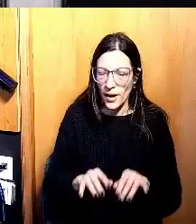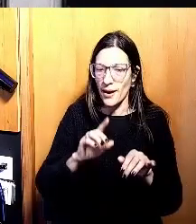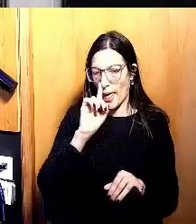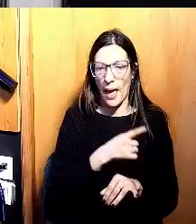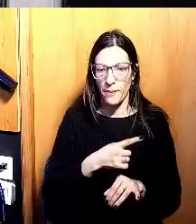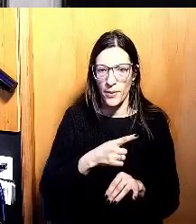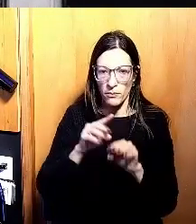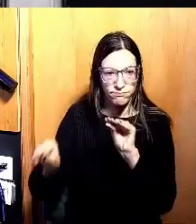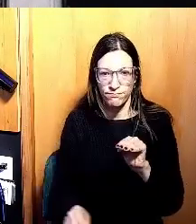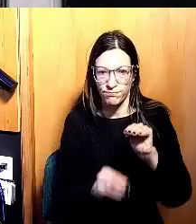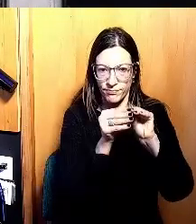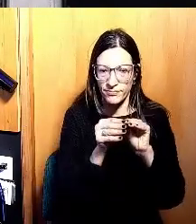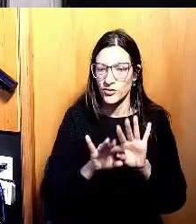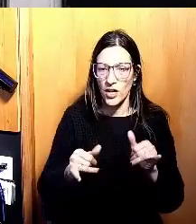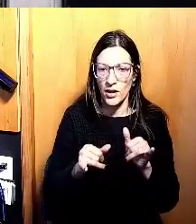que aparece